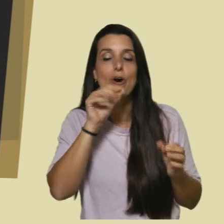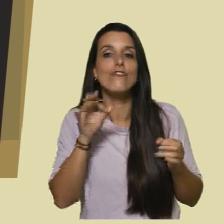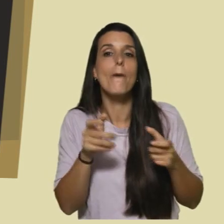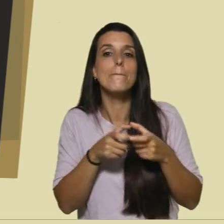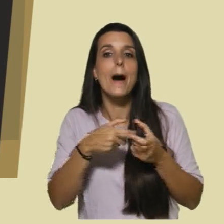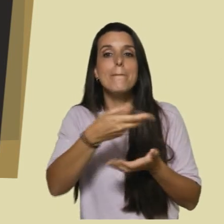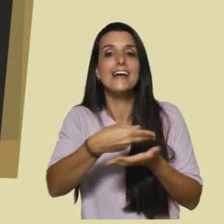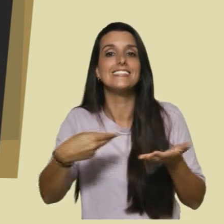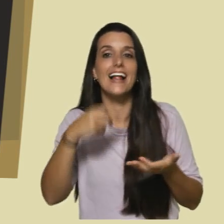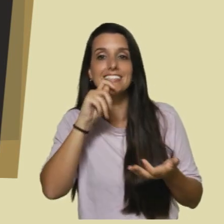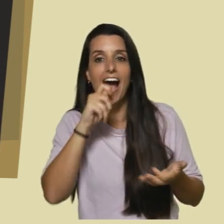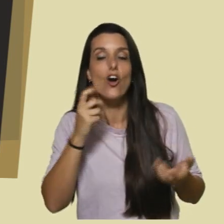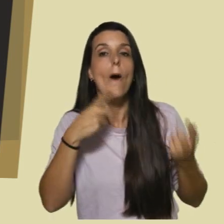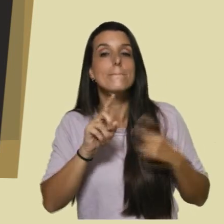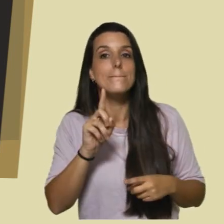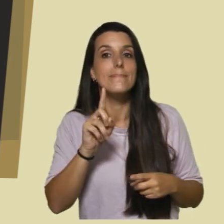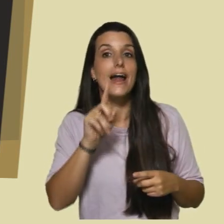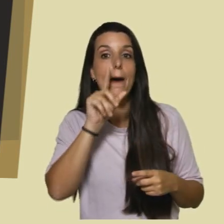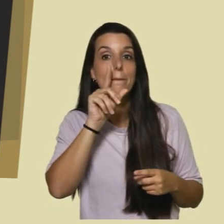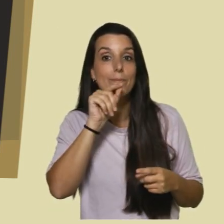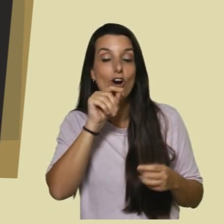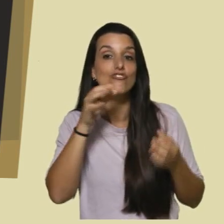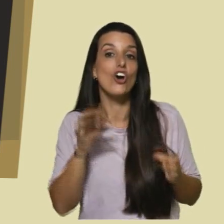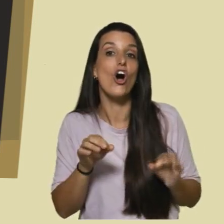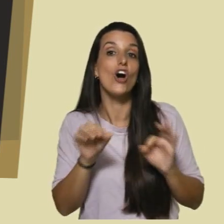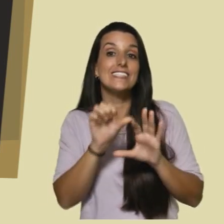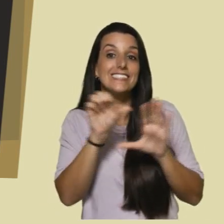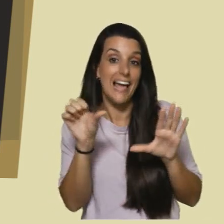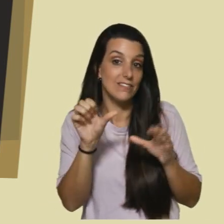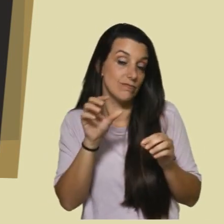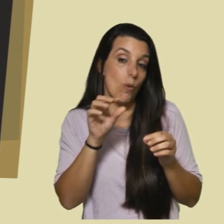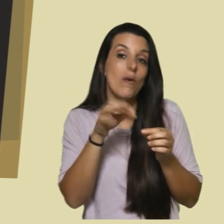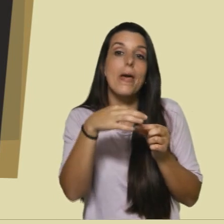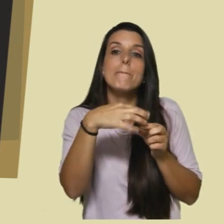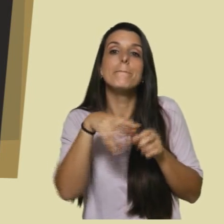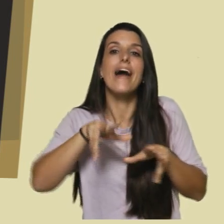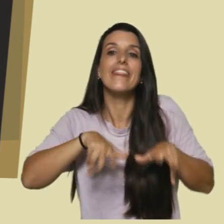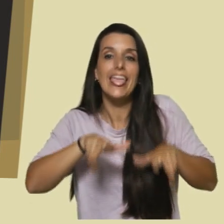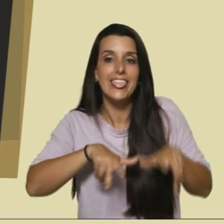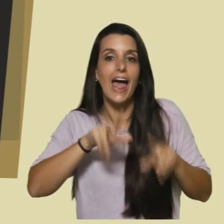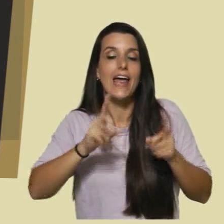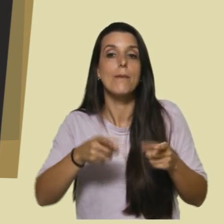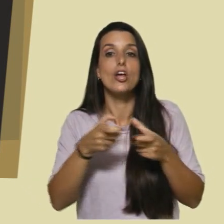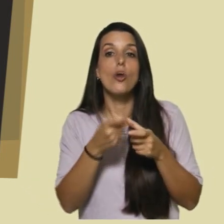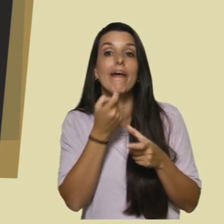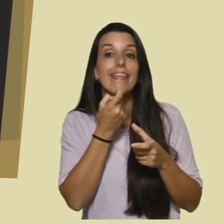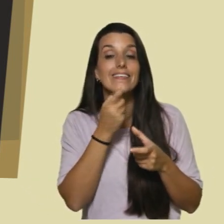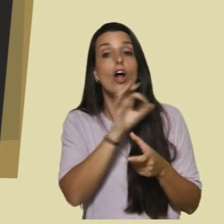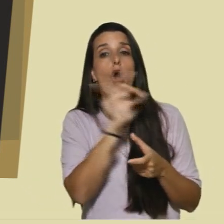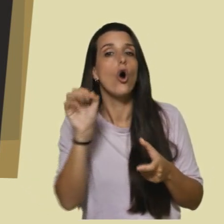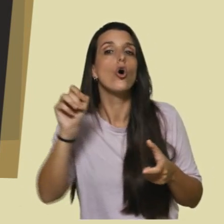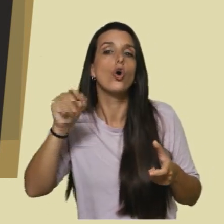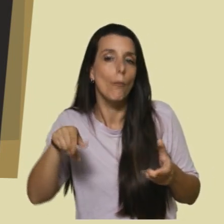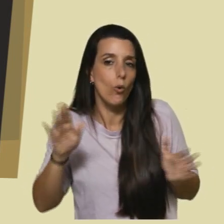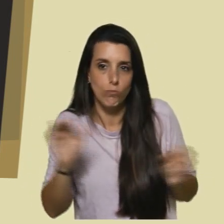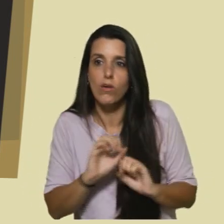con salsa de ajo. Para el pollo precisas 6 mulitos o pechugas, lo que vos quieras de pollo, 250 gramos de tomates cherry o tomates comunes si están caros